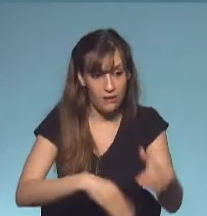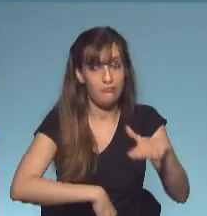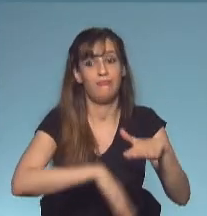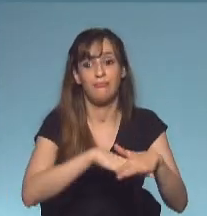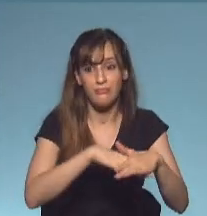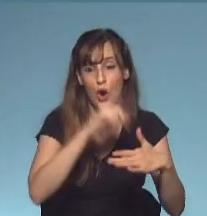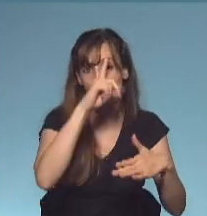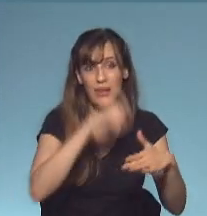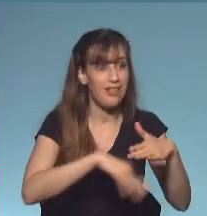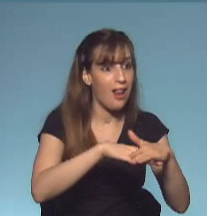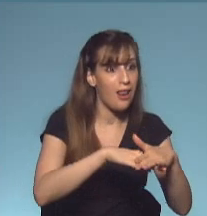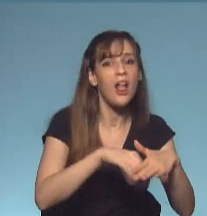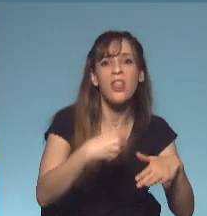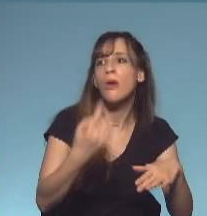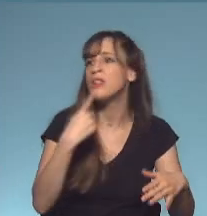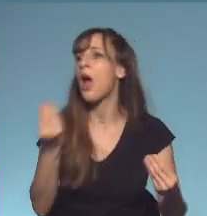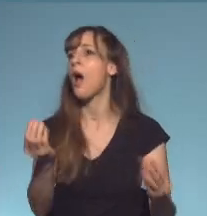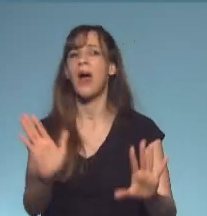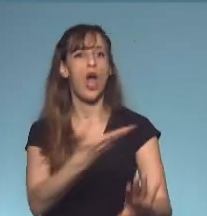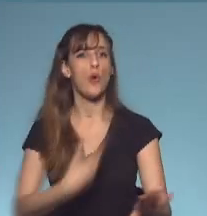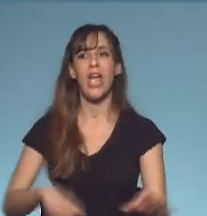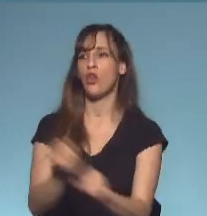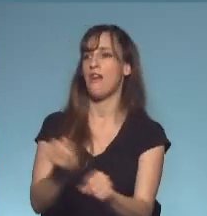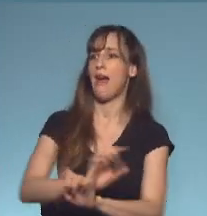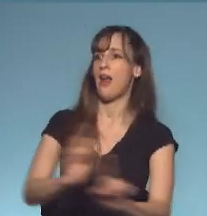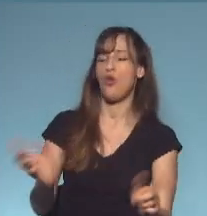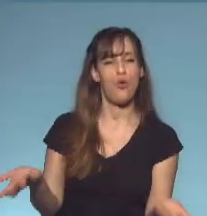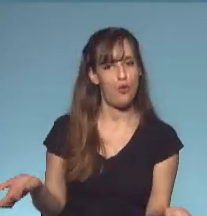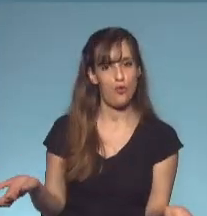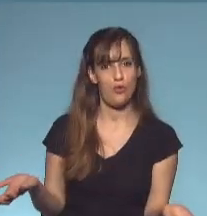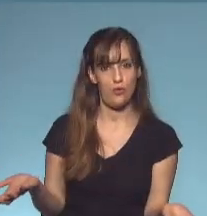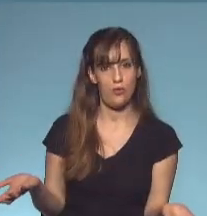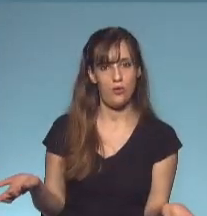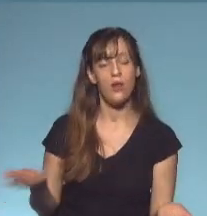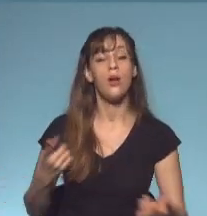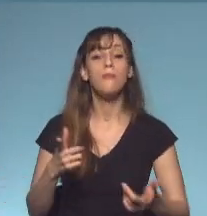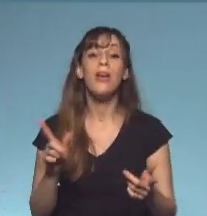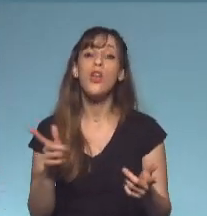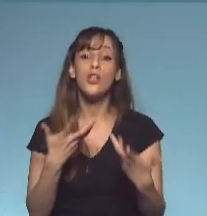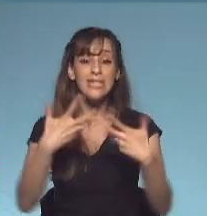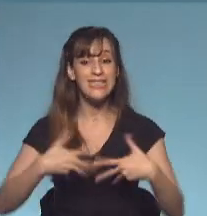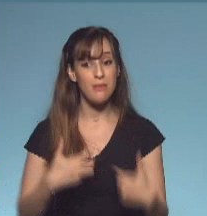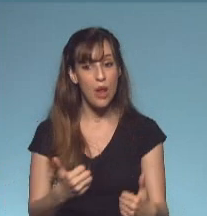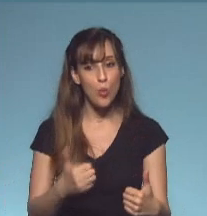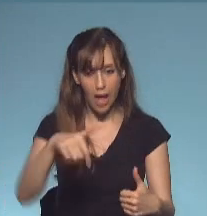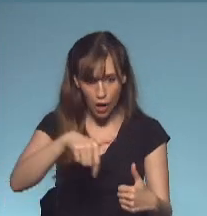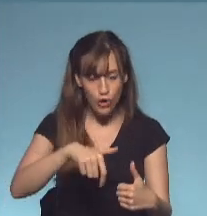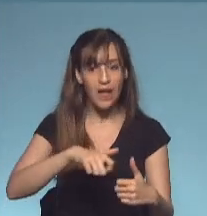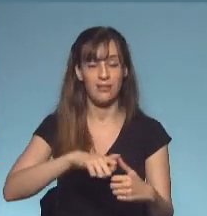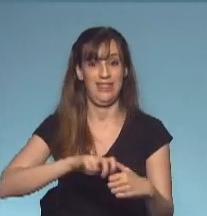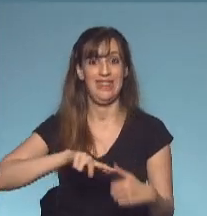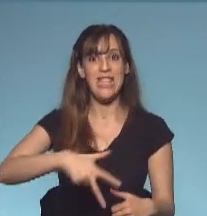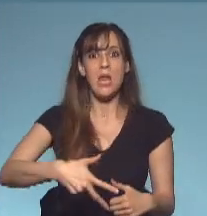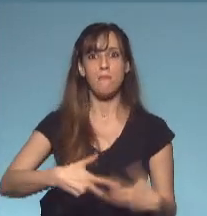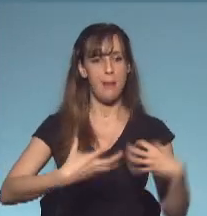decir cómo no previeron que esto iba a pasar. Ahora, el sistema sanitario se triplicó en la provincia de